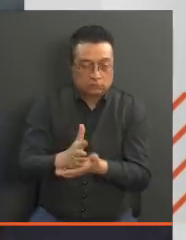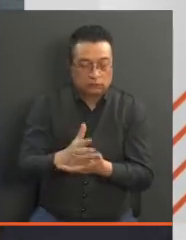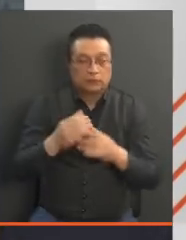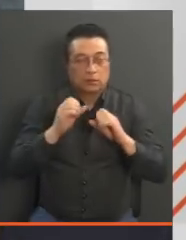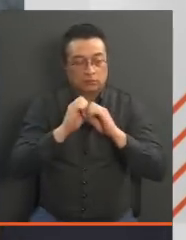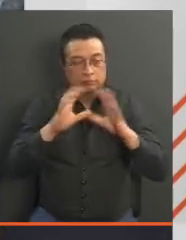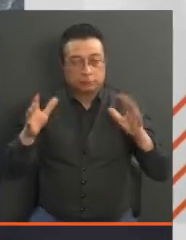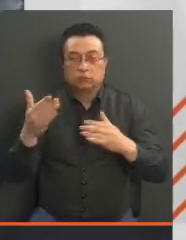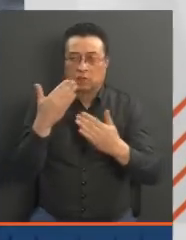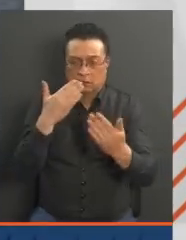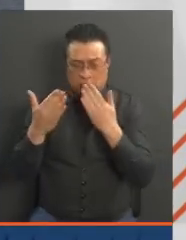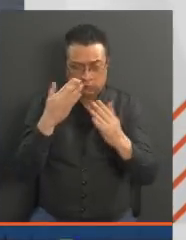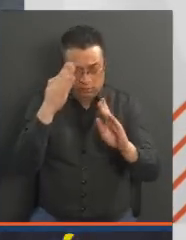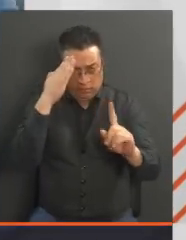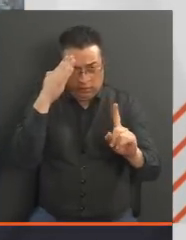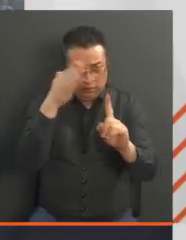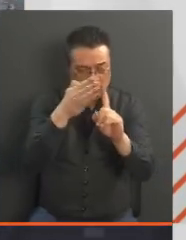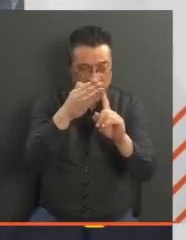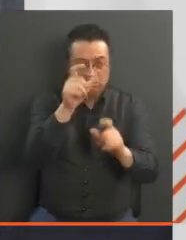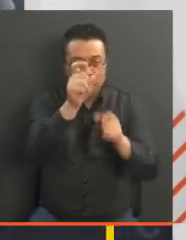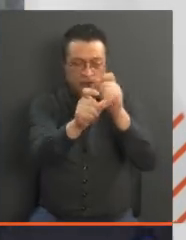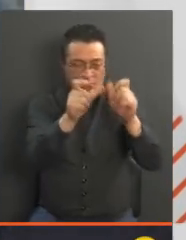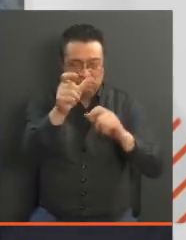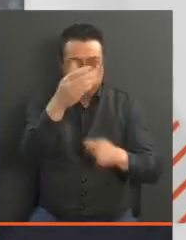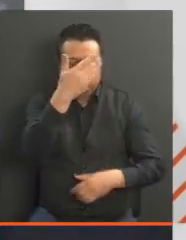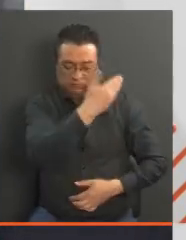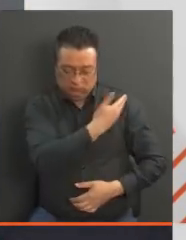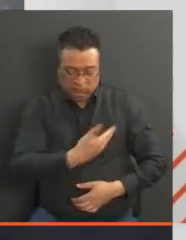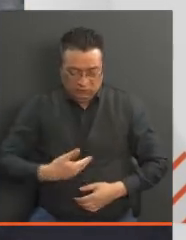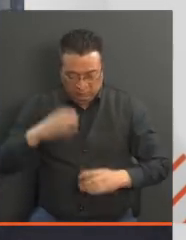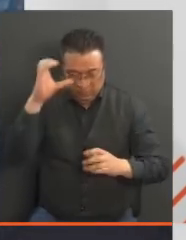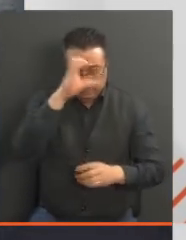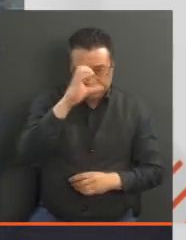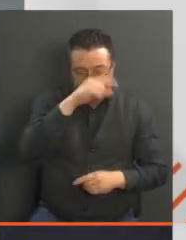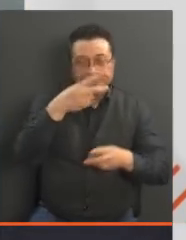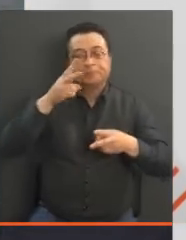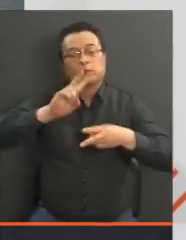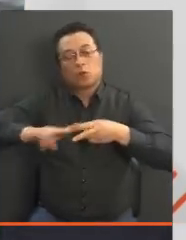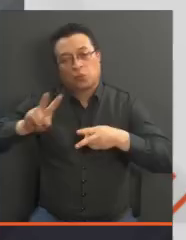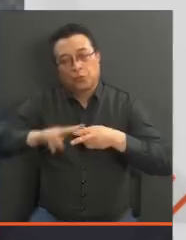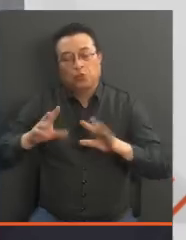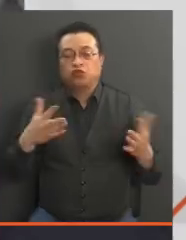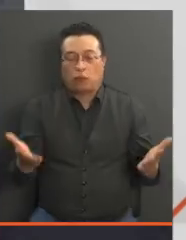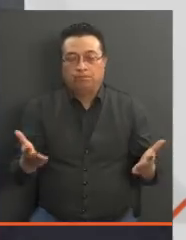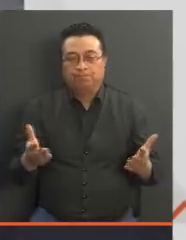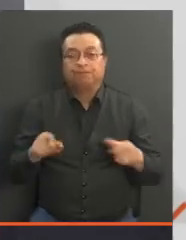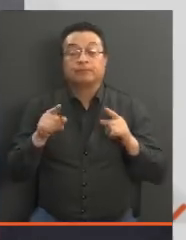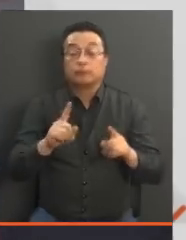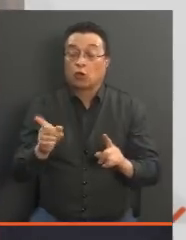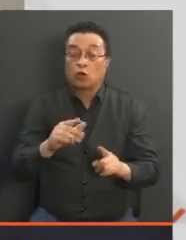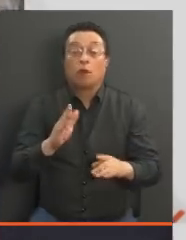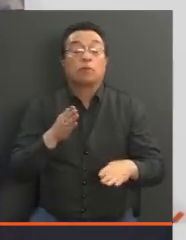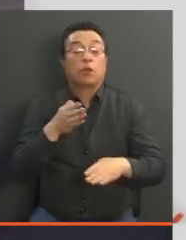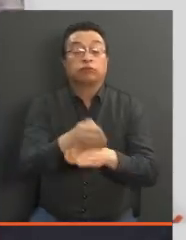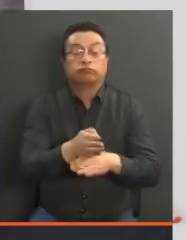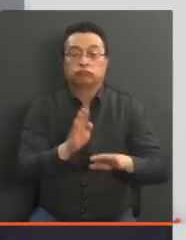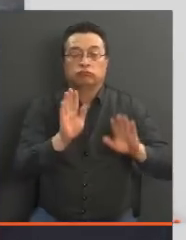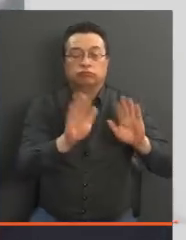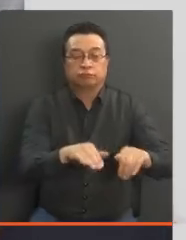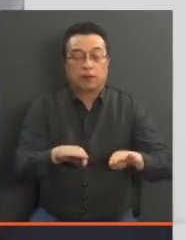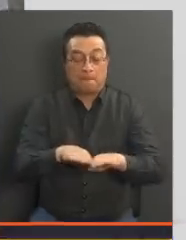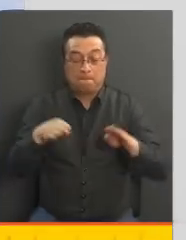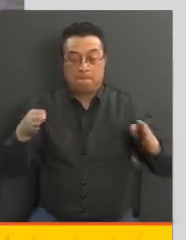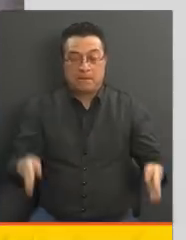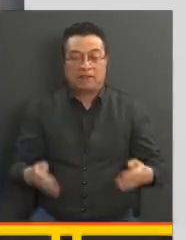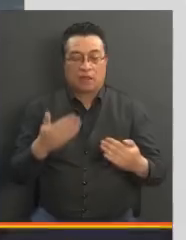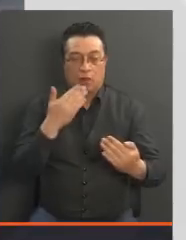hablando directamente con personas del gobierno en busca de una solución también luego, además de no asistir a esta mesa de